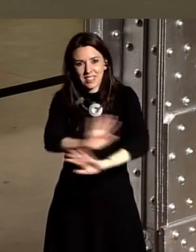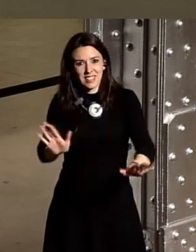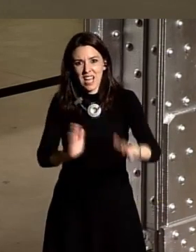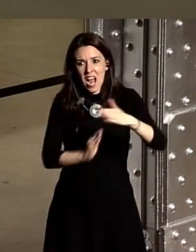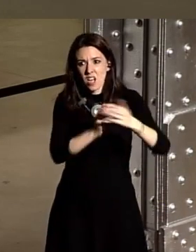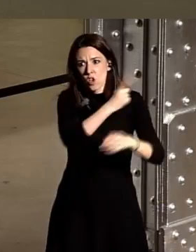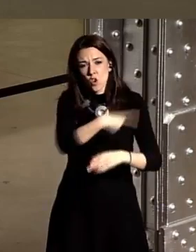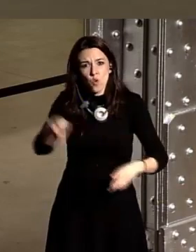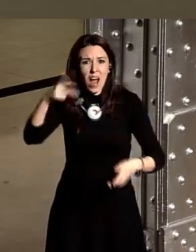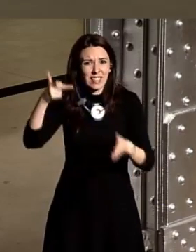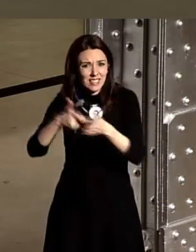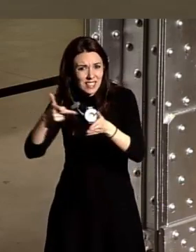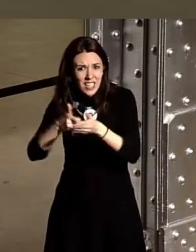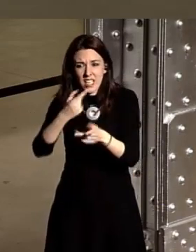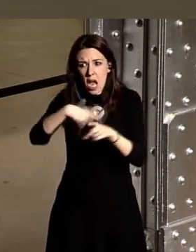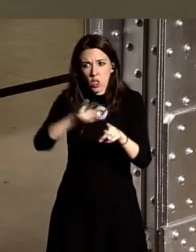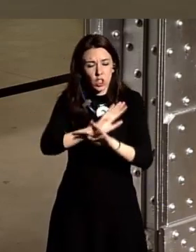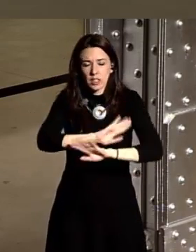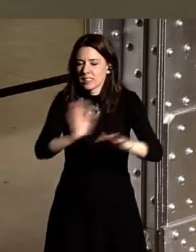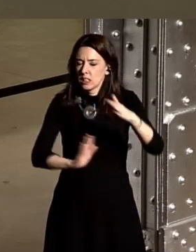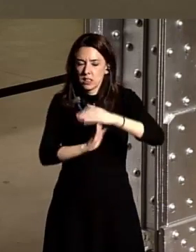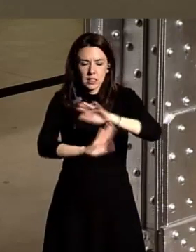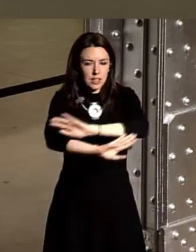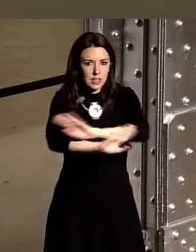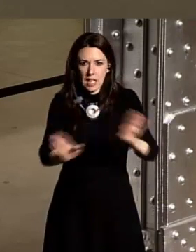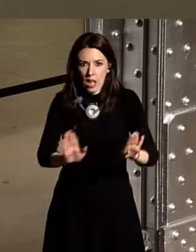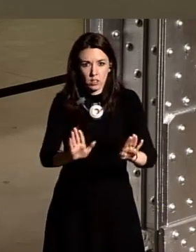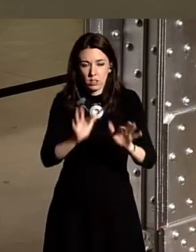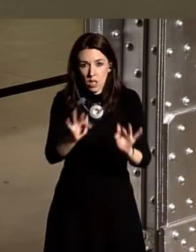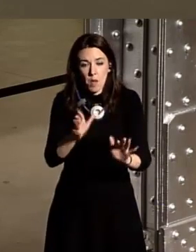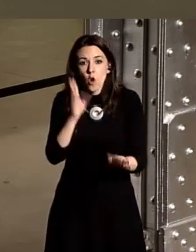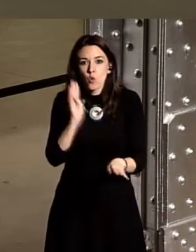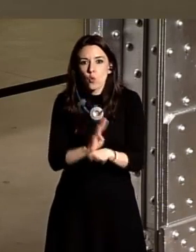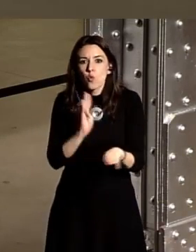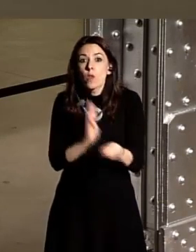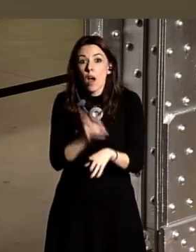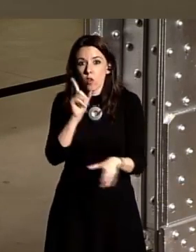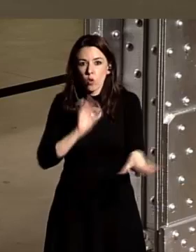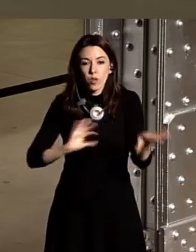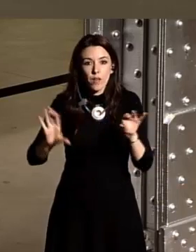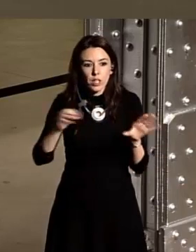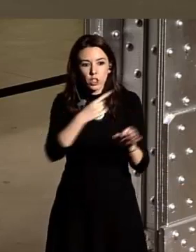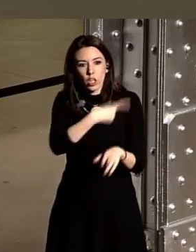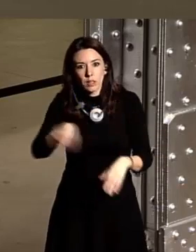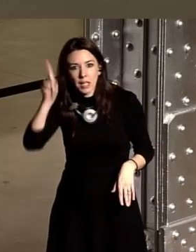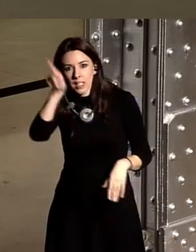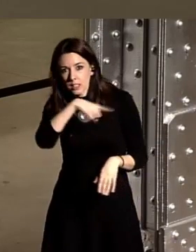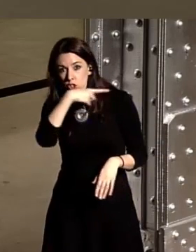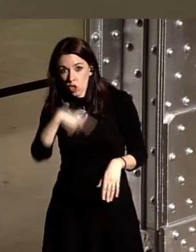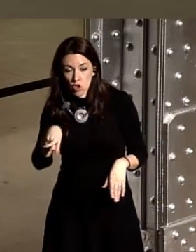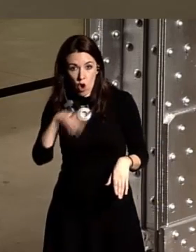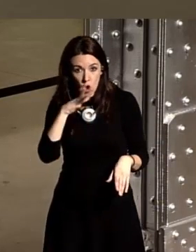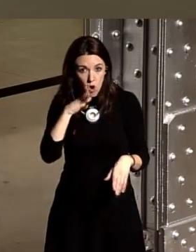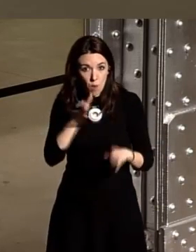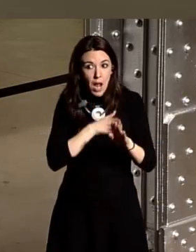nadie a Siria, y con mucho cuidado que tomaron decisiones de mandar o no mandar corresponsales